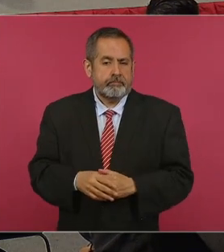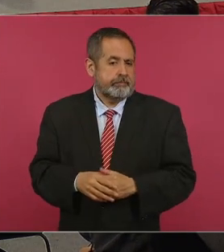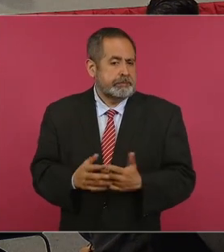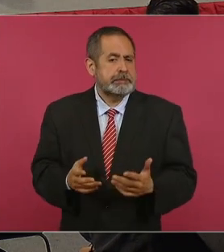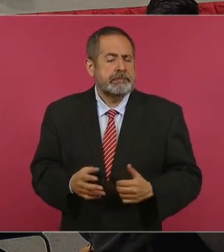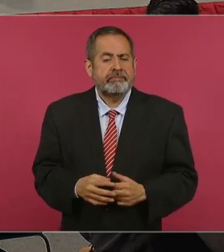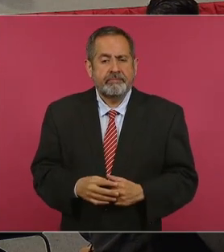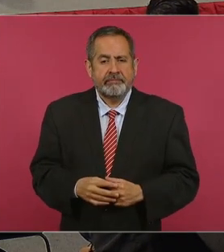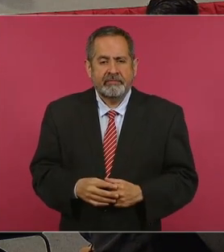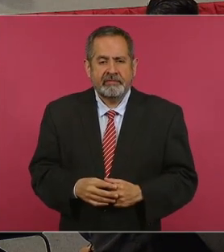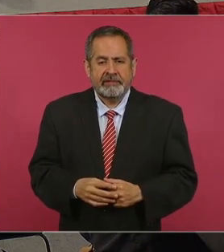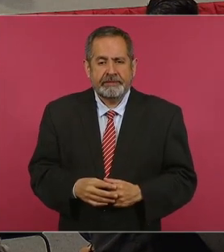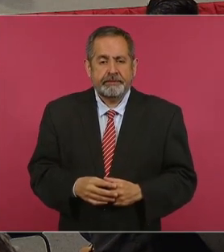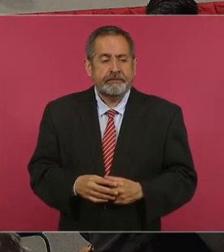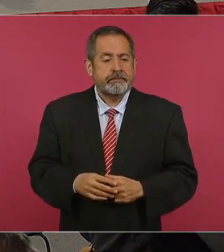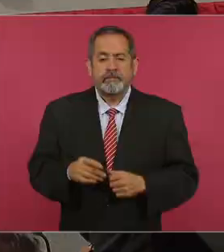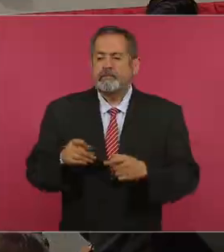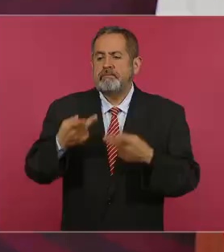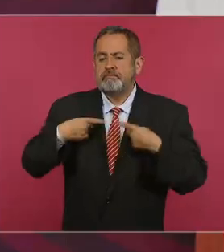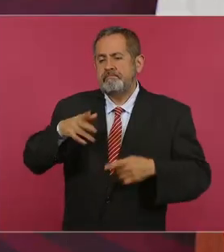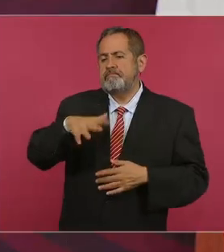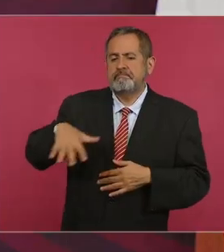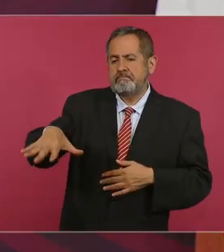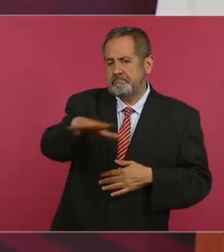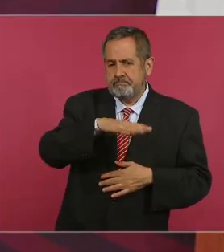porque con el sector obrero, pues